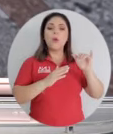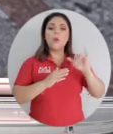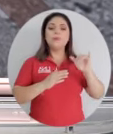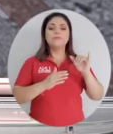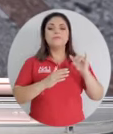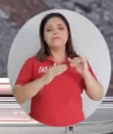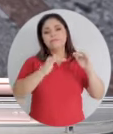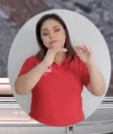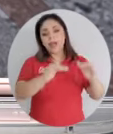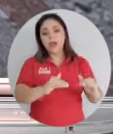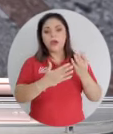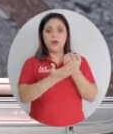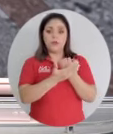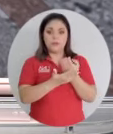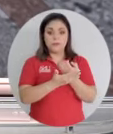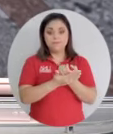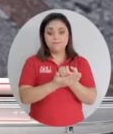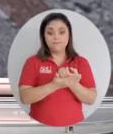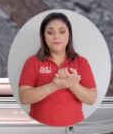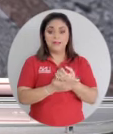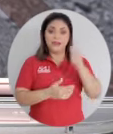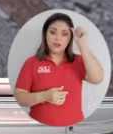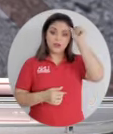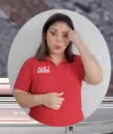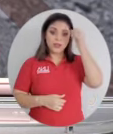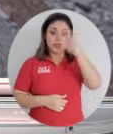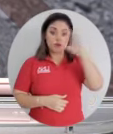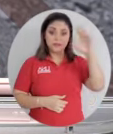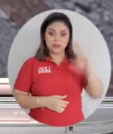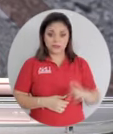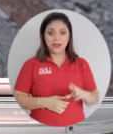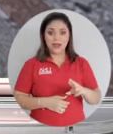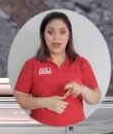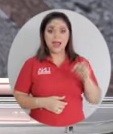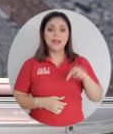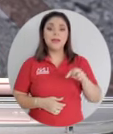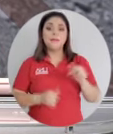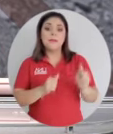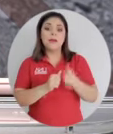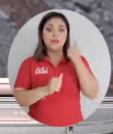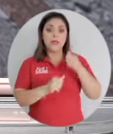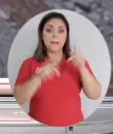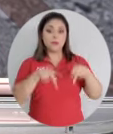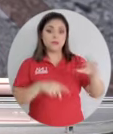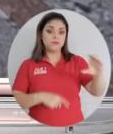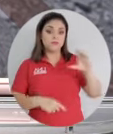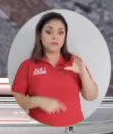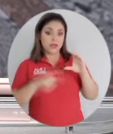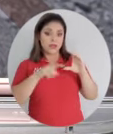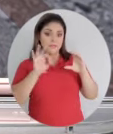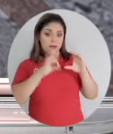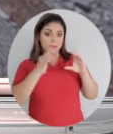bajos económicamente hablando. Recordemos que en Costa Rica, y así debe ser, la mayoría de los ingresos de las